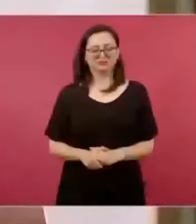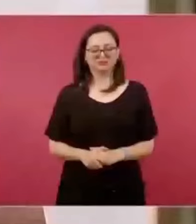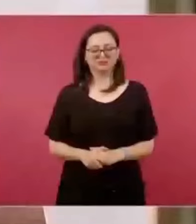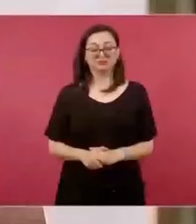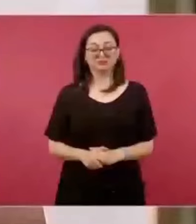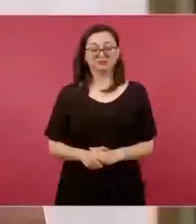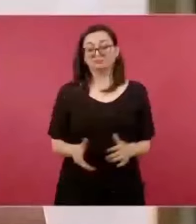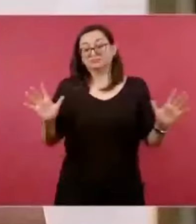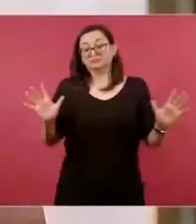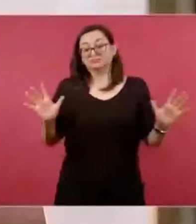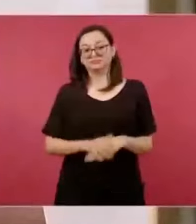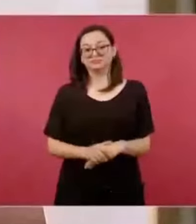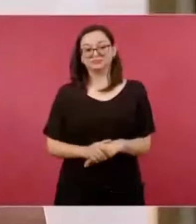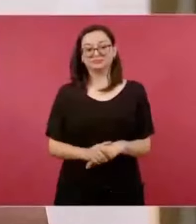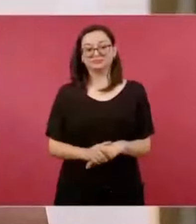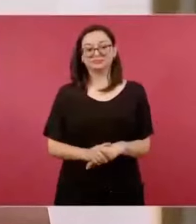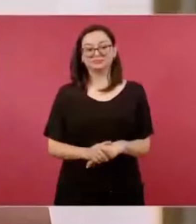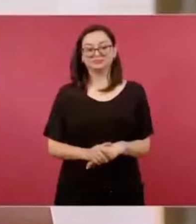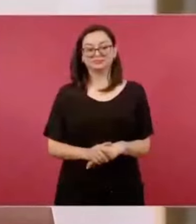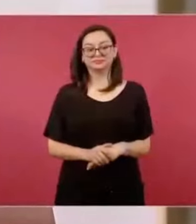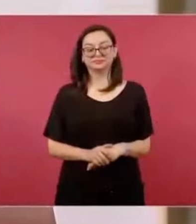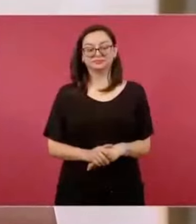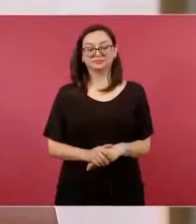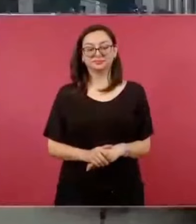pero en fin, ya hablamos.